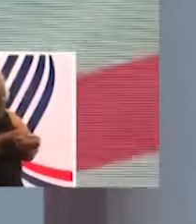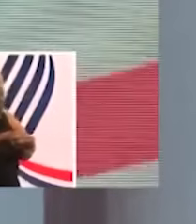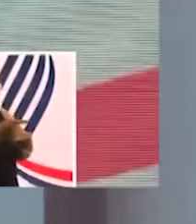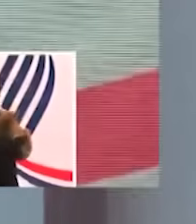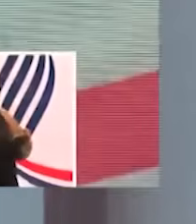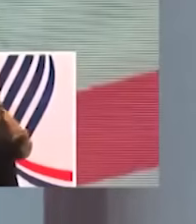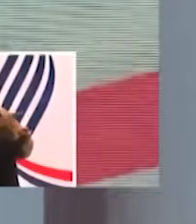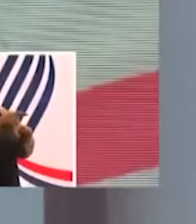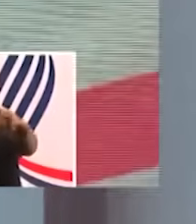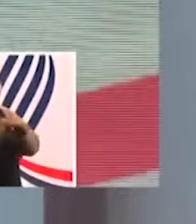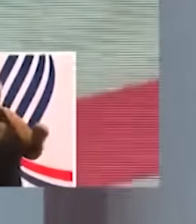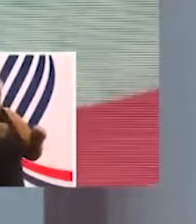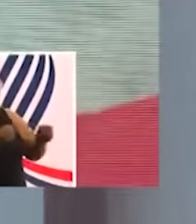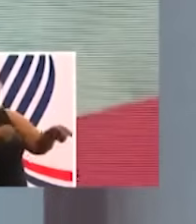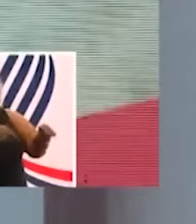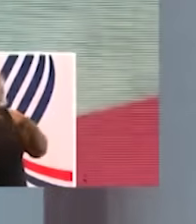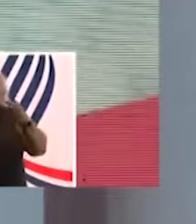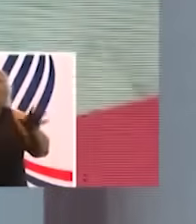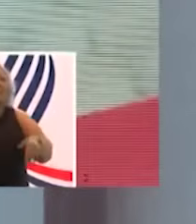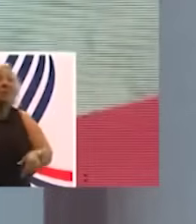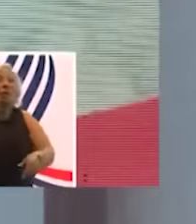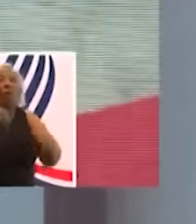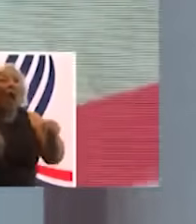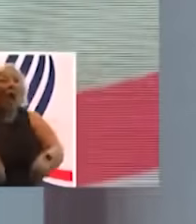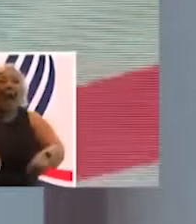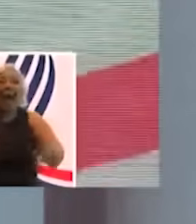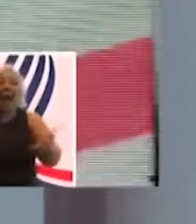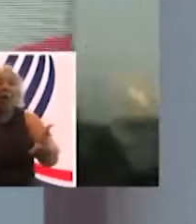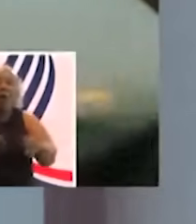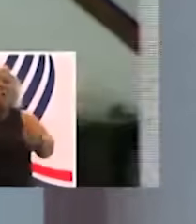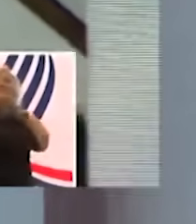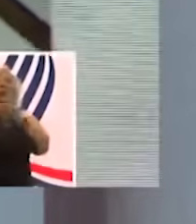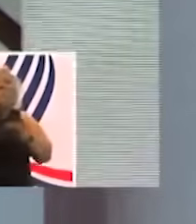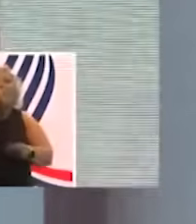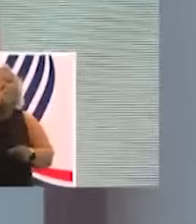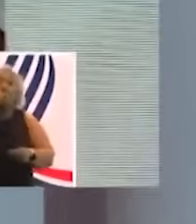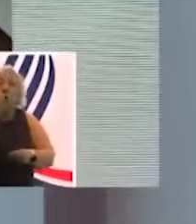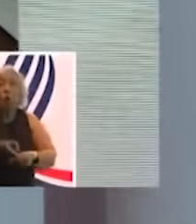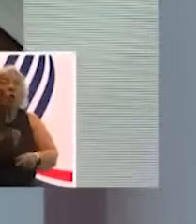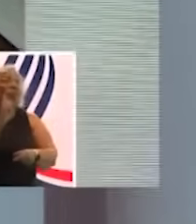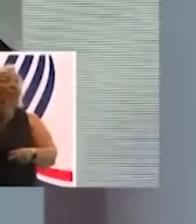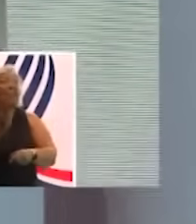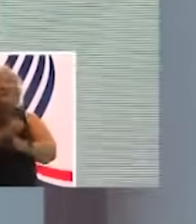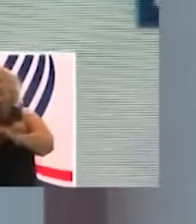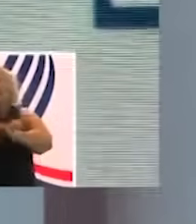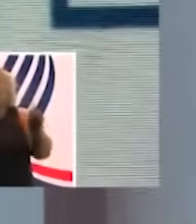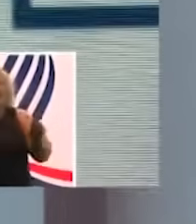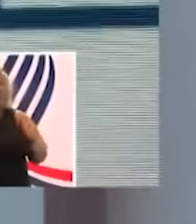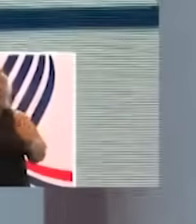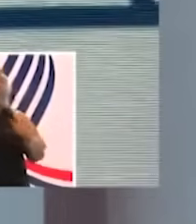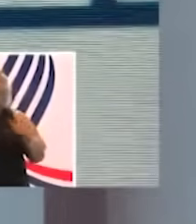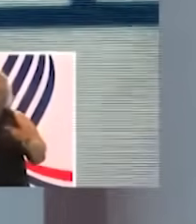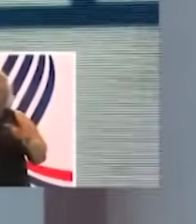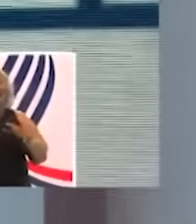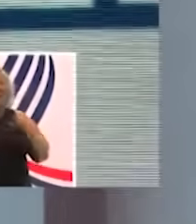mano y eso empieza ahora y Tenemos que votar muy bien en junio porque si no somos la primera fuerza en